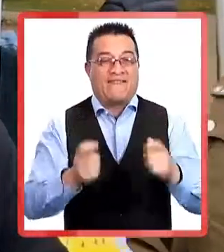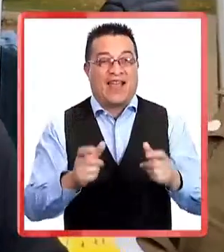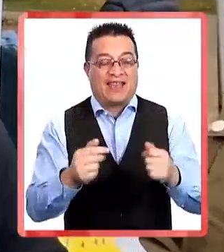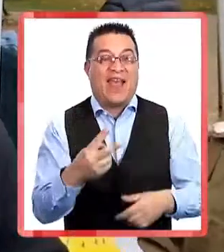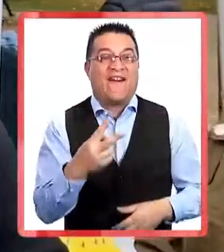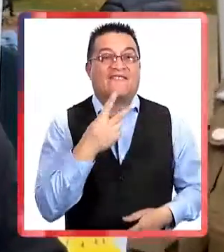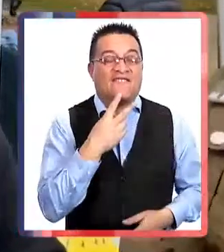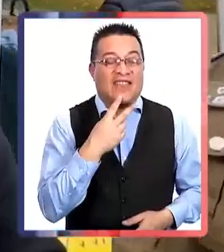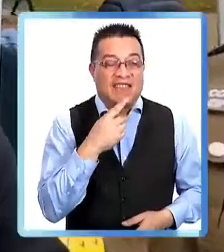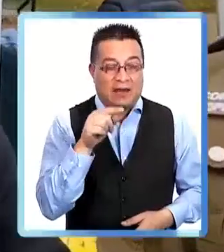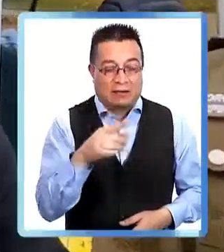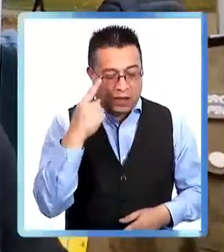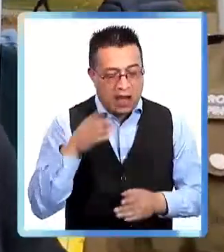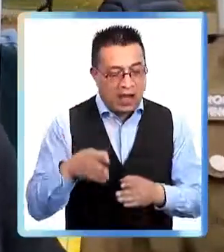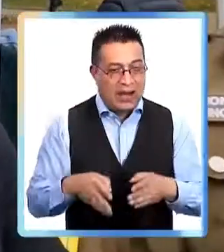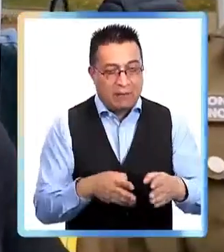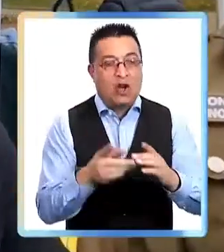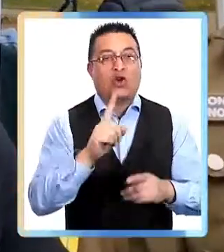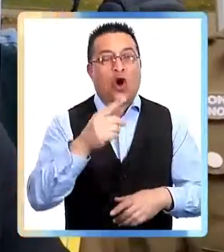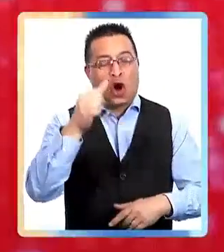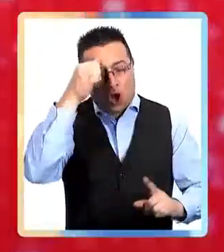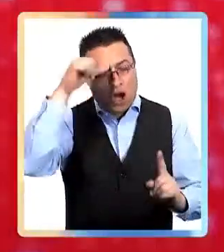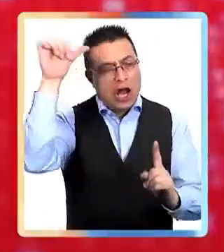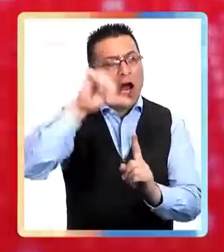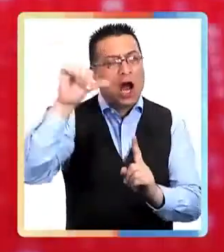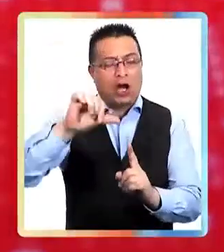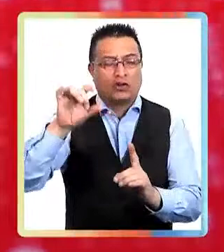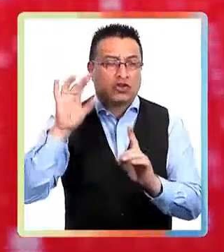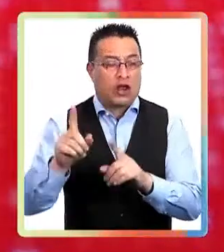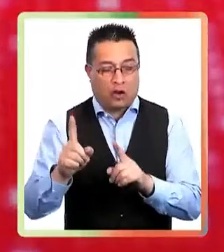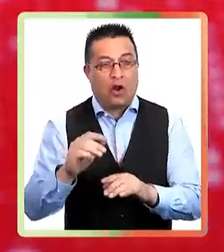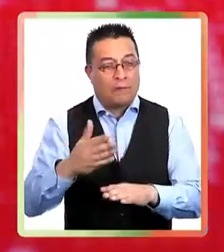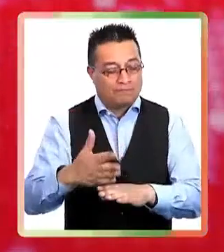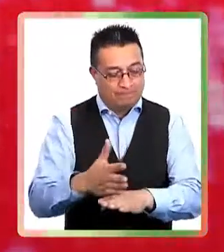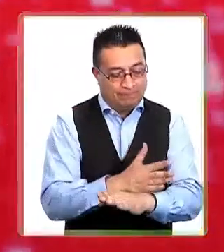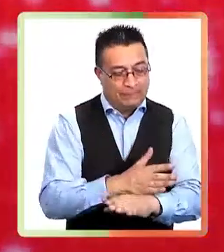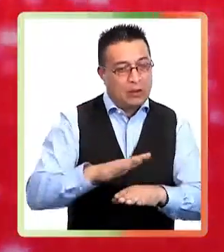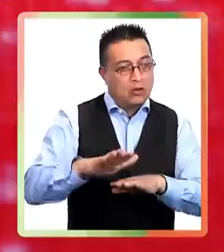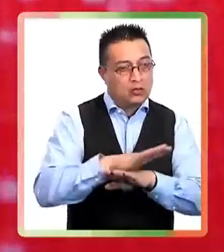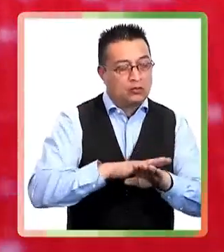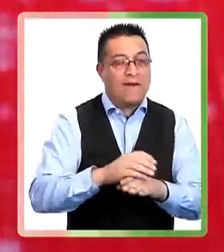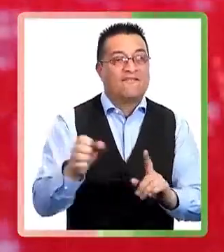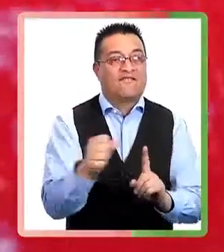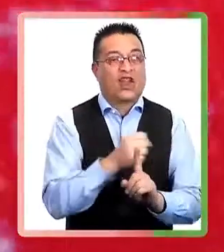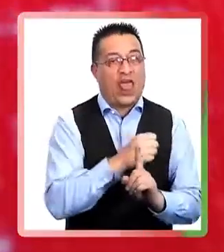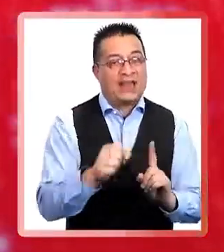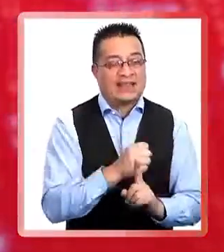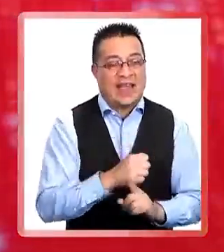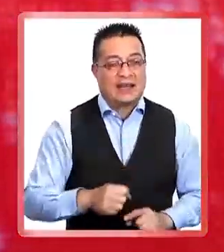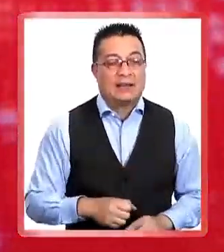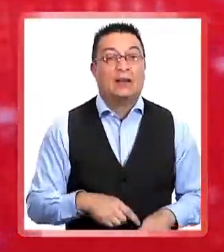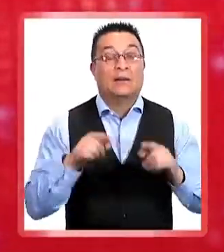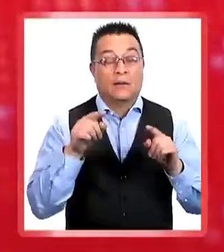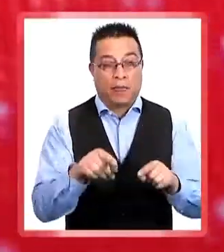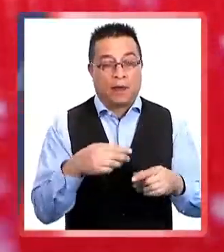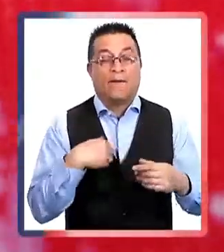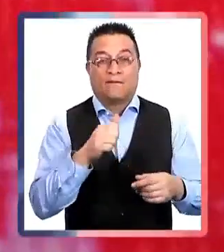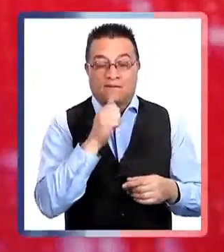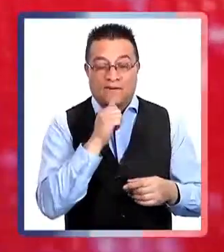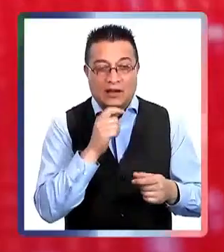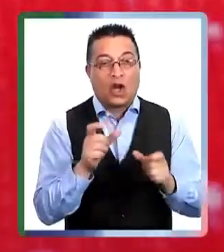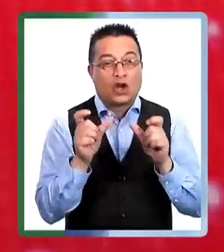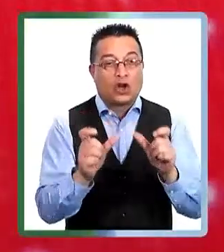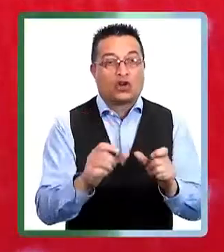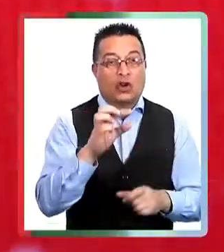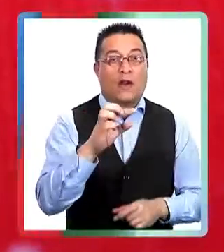que creemos que es el camino. No la lógica punitiva, sino una lógica de prevención de la violencia. Echo de menos un poquito el control